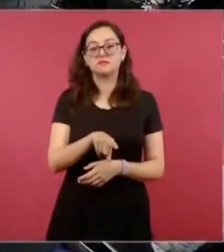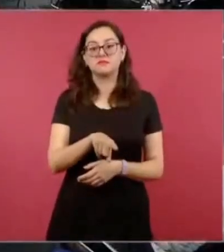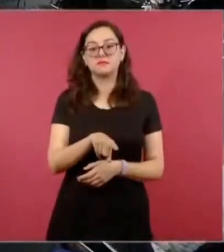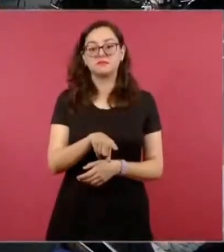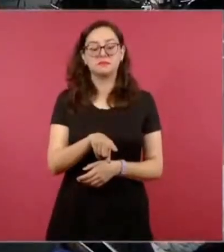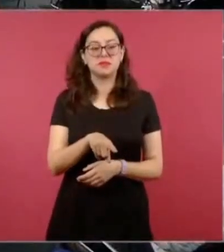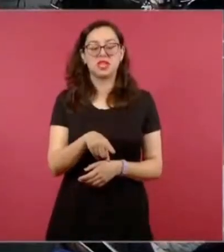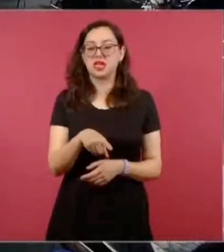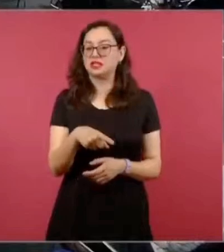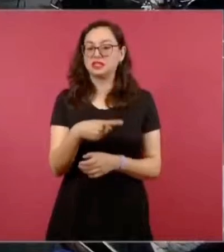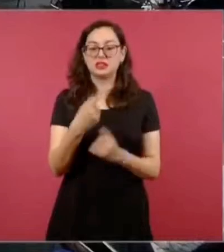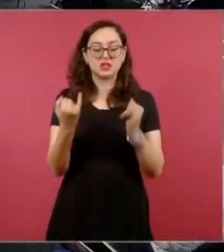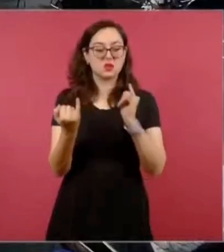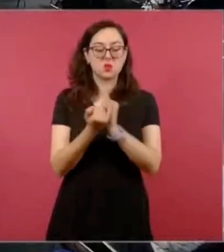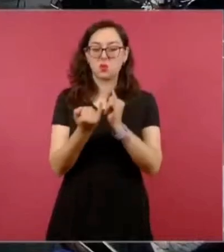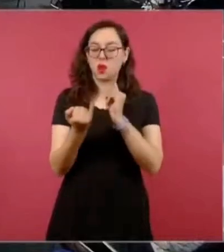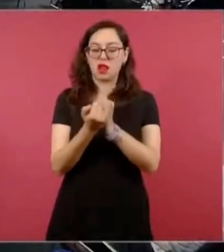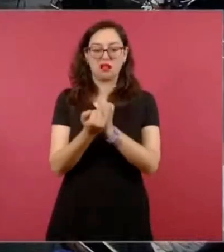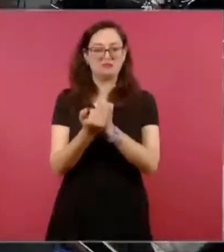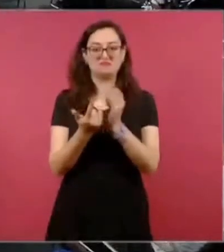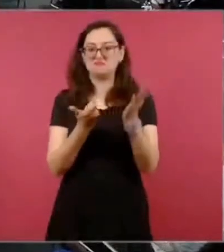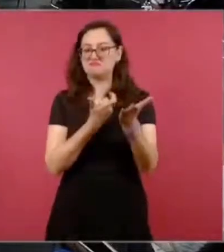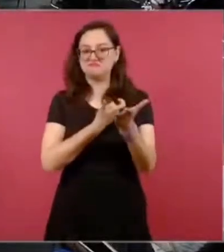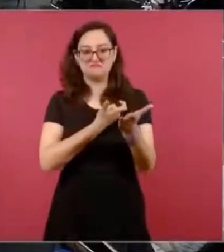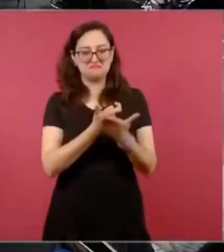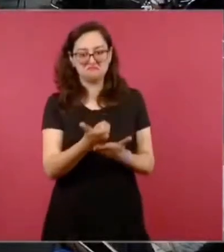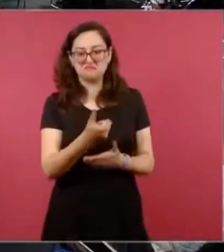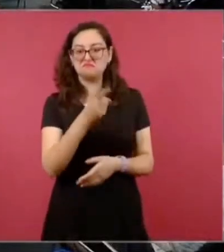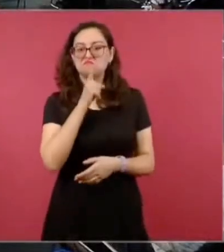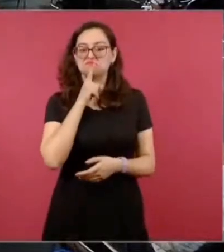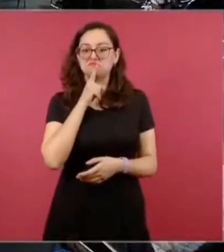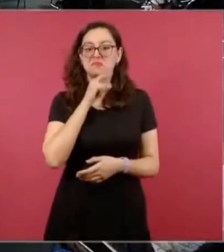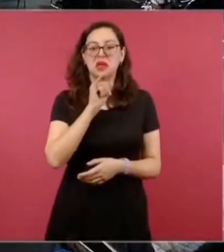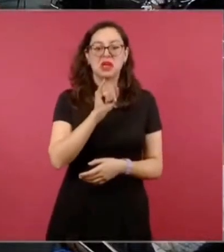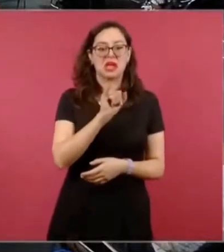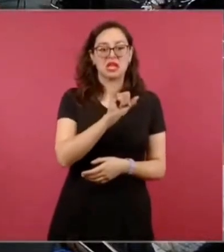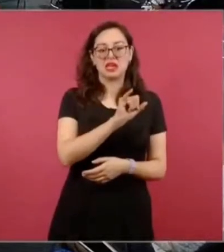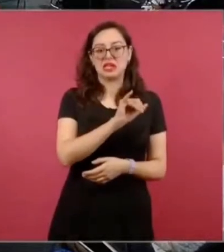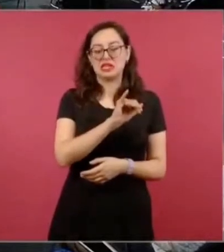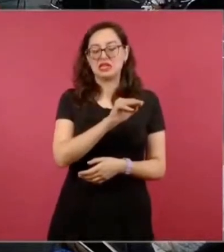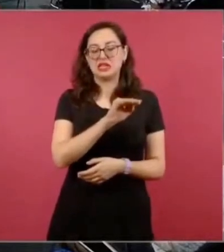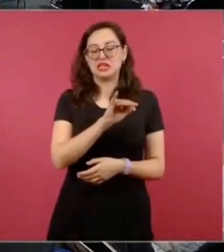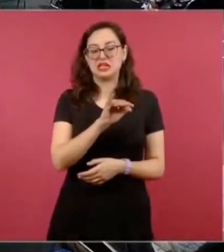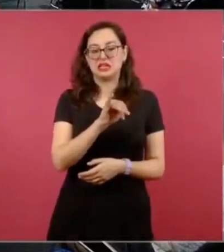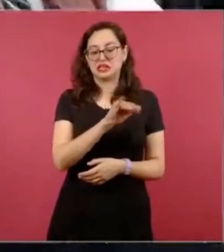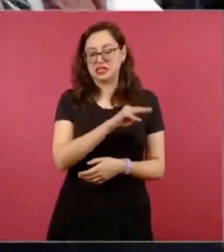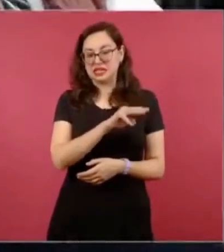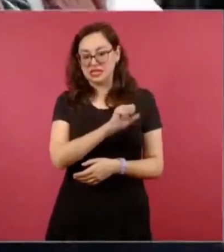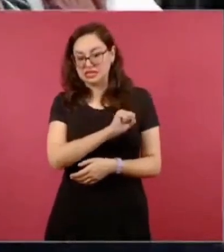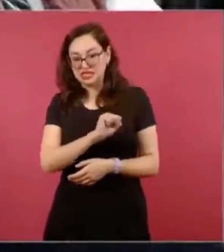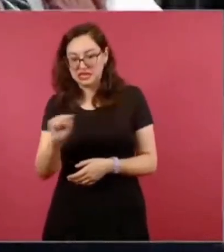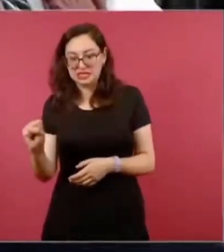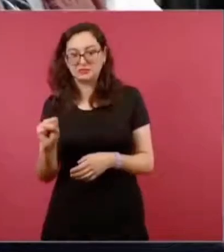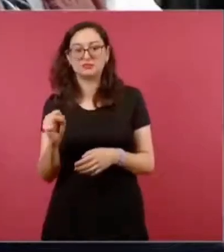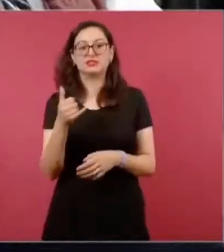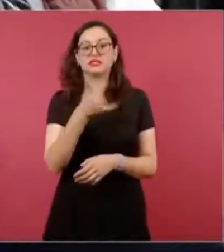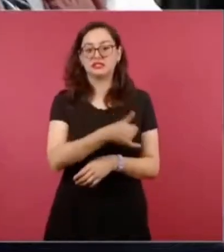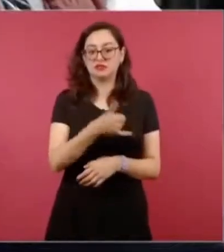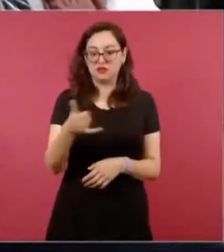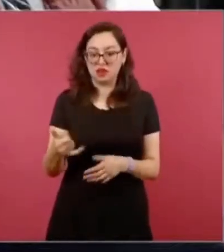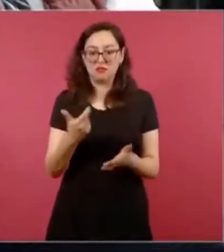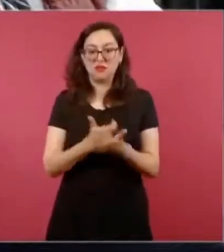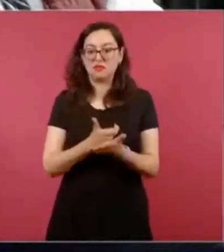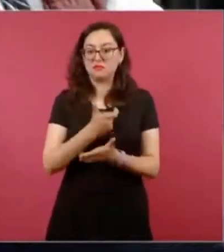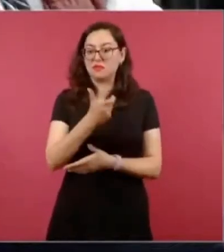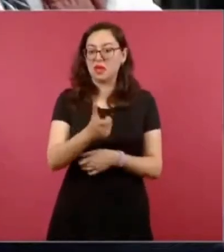pasado por la misma circunstancia: no pagar el seguro social, no pagar las cuotas del Infonavit, no pagar los